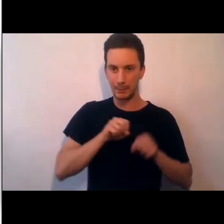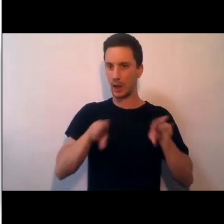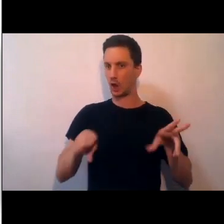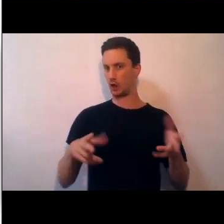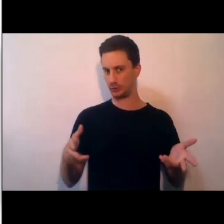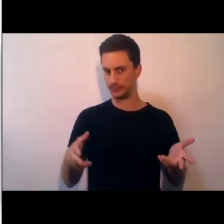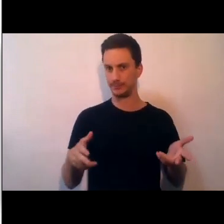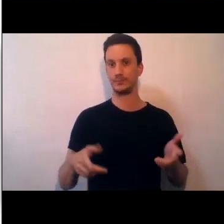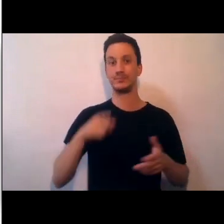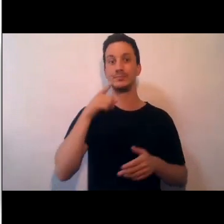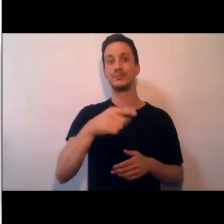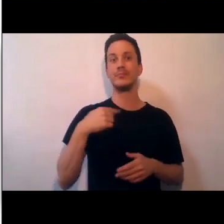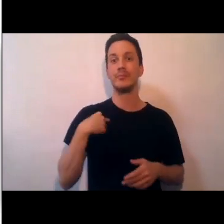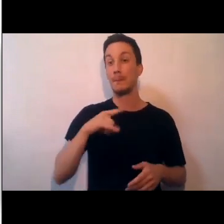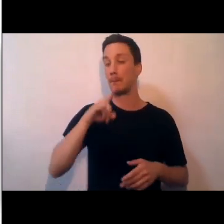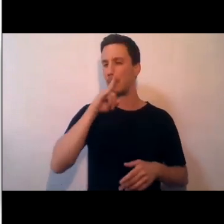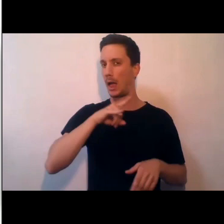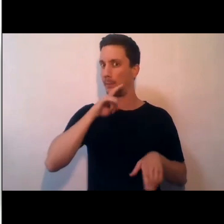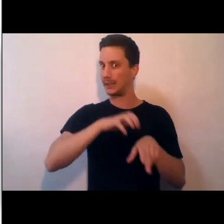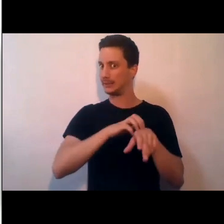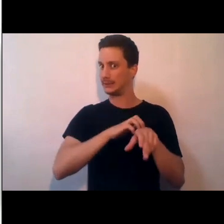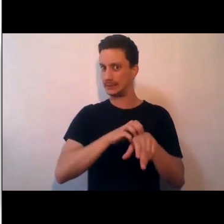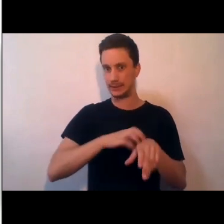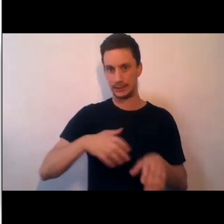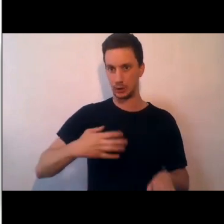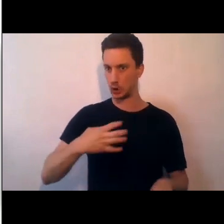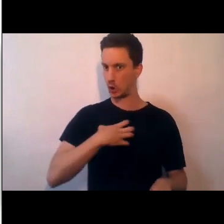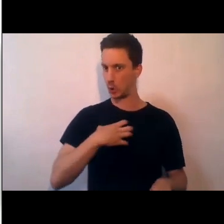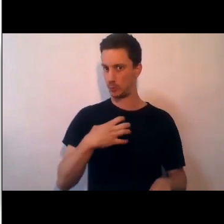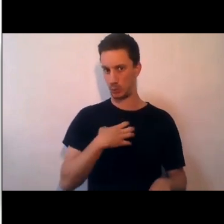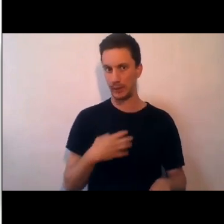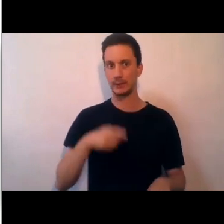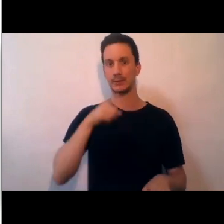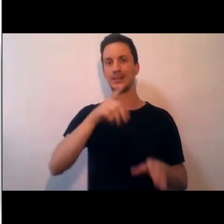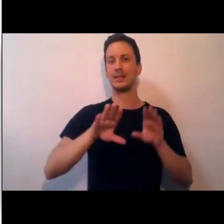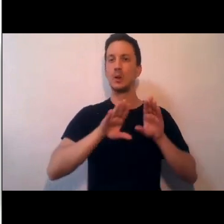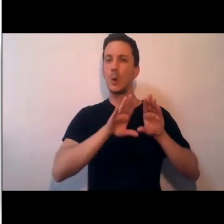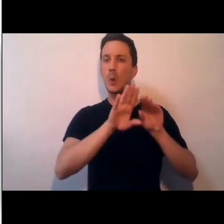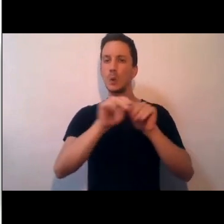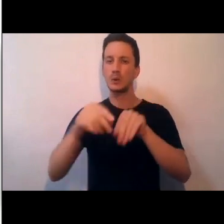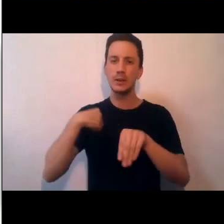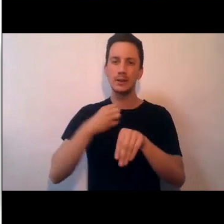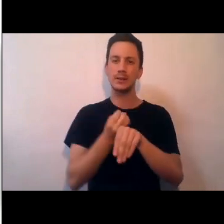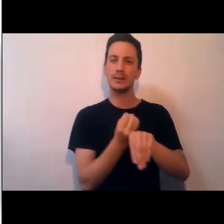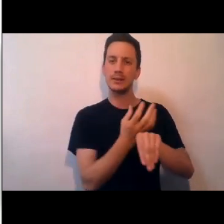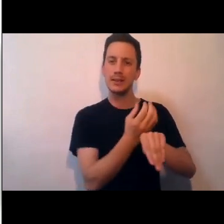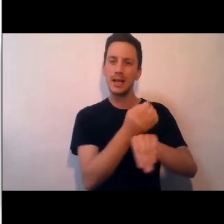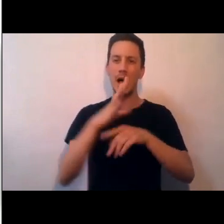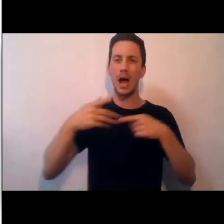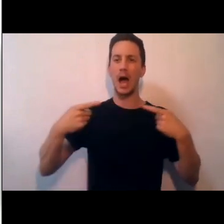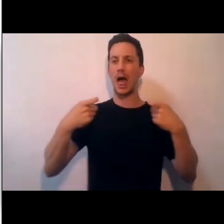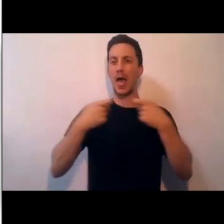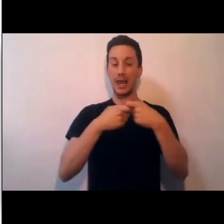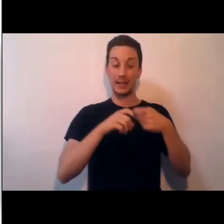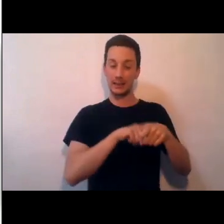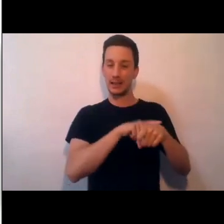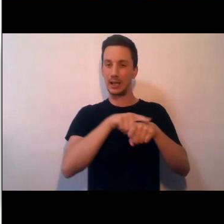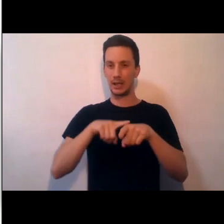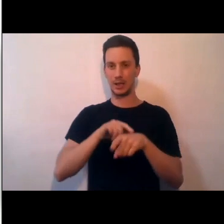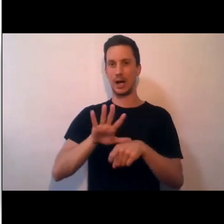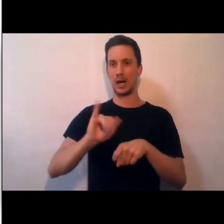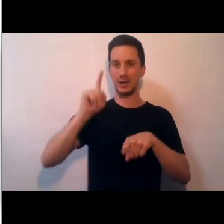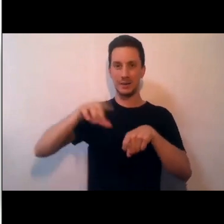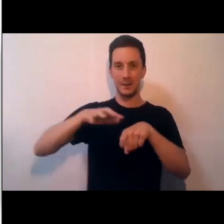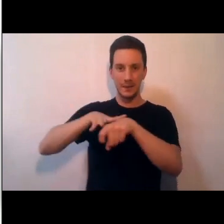Eliminar las costras, las escamas, eliminar estas sustancias irritantes, alérgenos, disminuir la